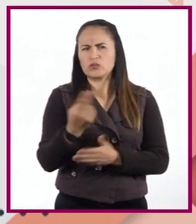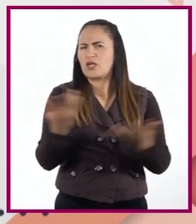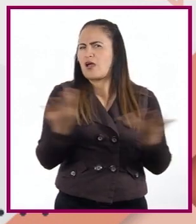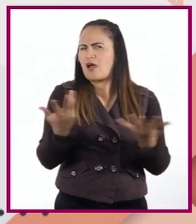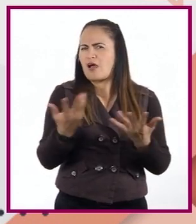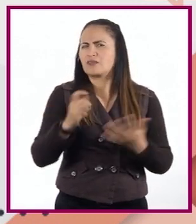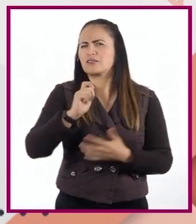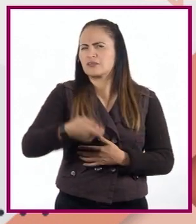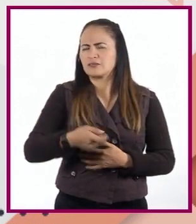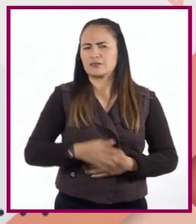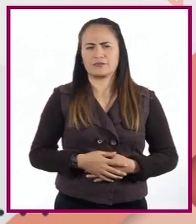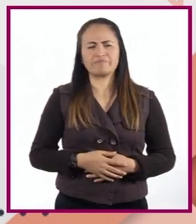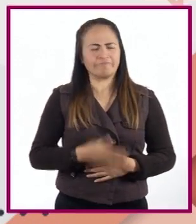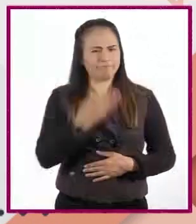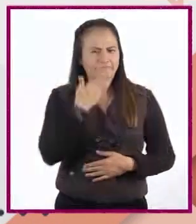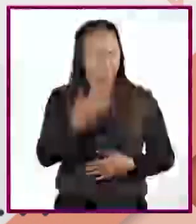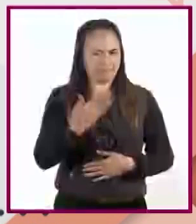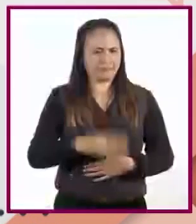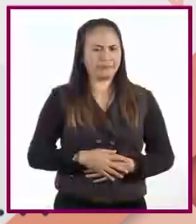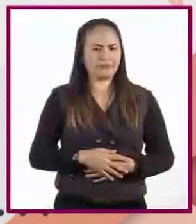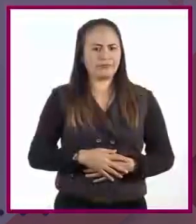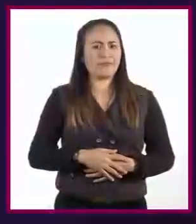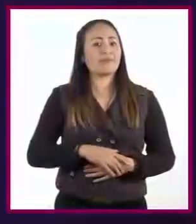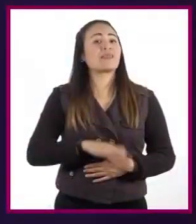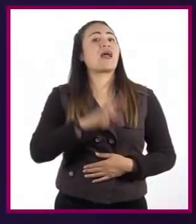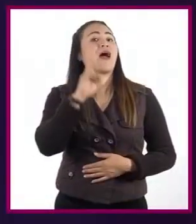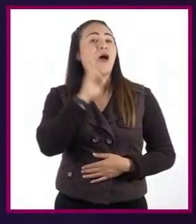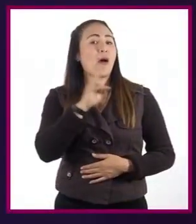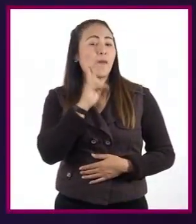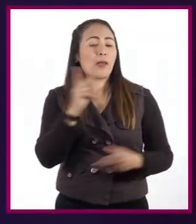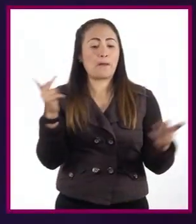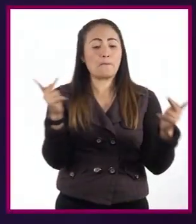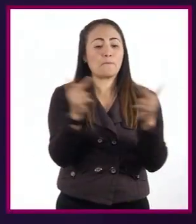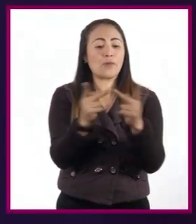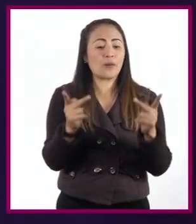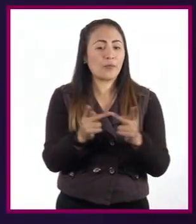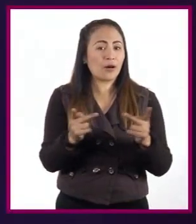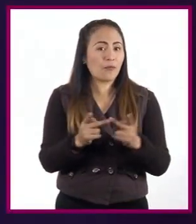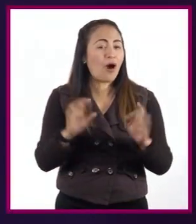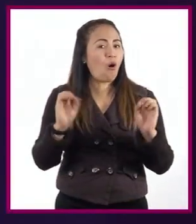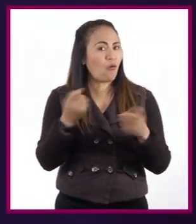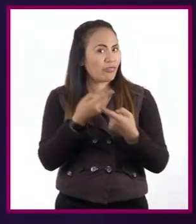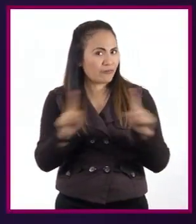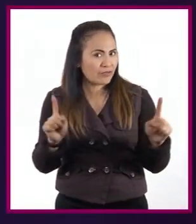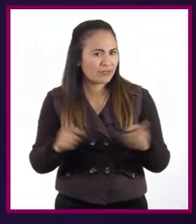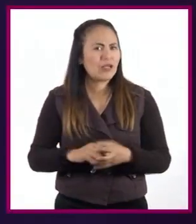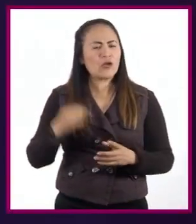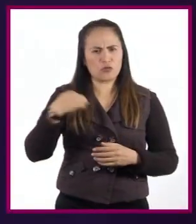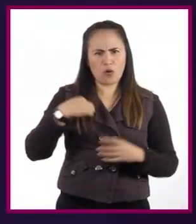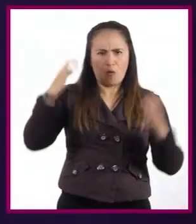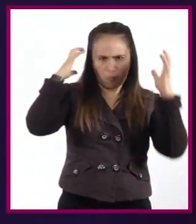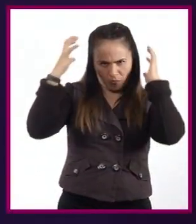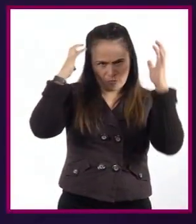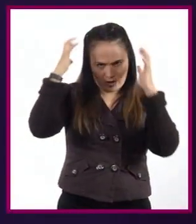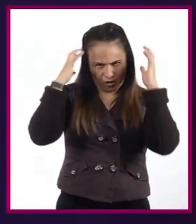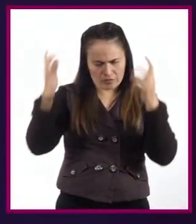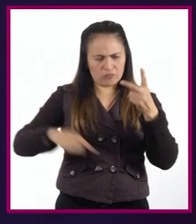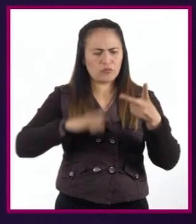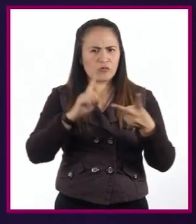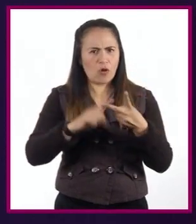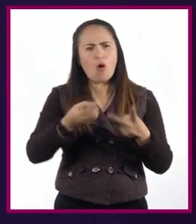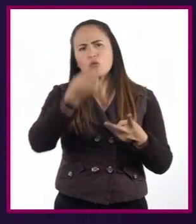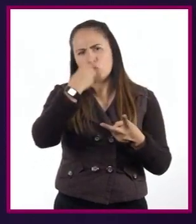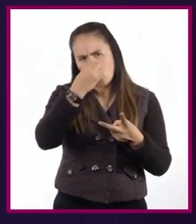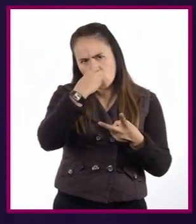Muy bien, ahora vamos a revisar si coincidimos en algunos aspectos. 1. Me baño. 2.